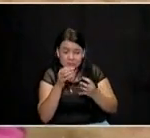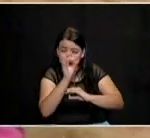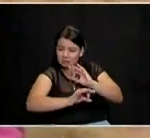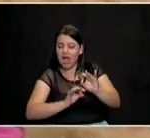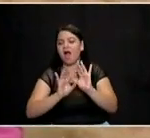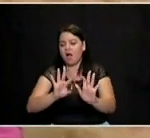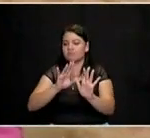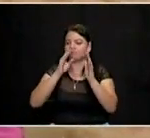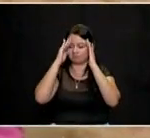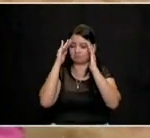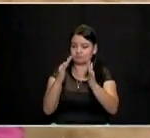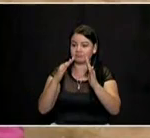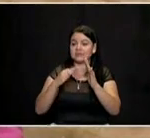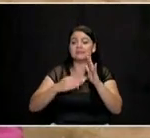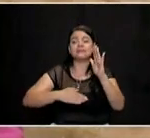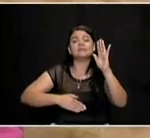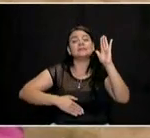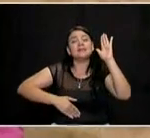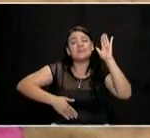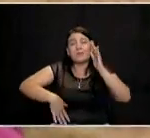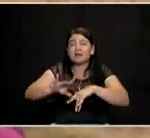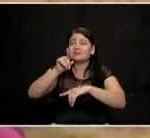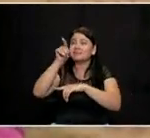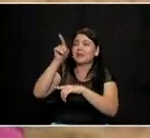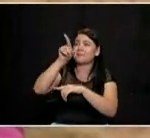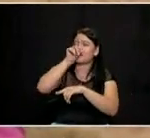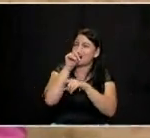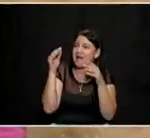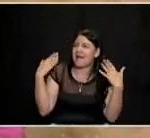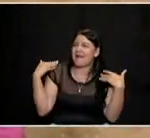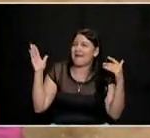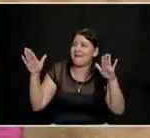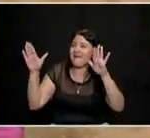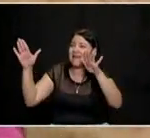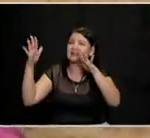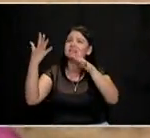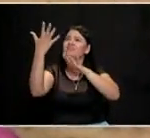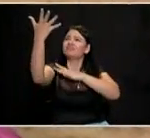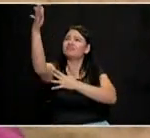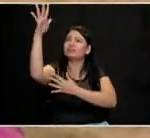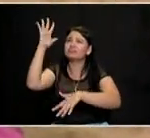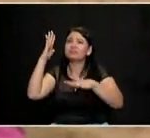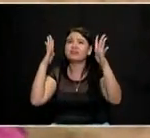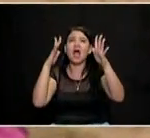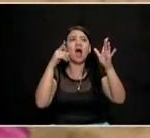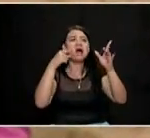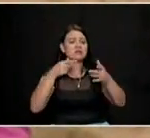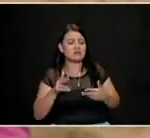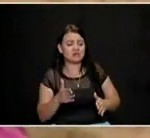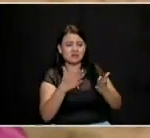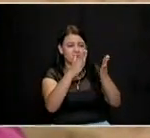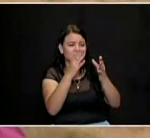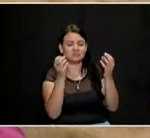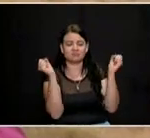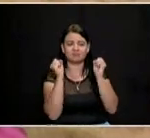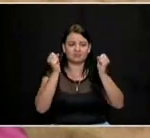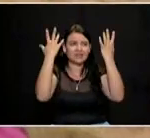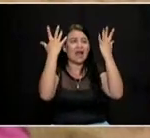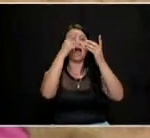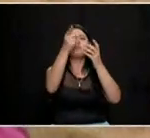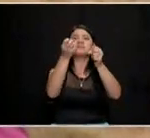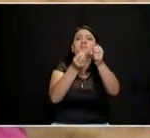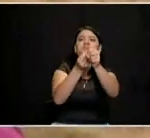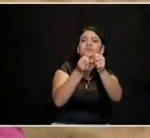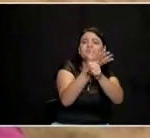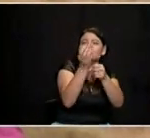que ocuparnos mucho de la fauna silvestre aquí por las vías adyacentes la vía santa elena la vía a los corregimientos